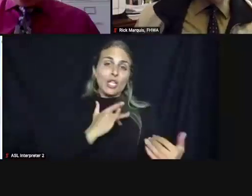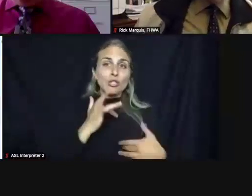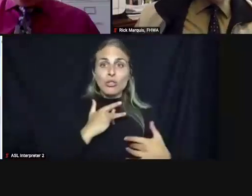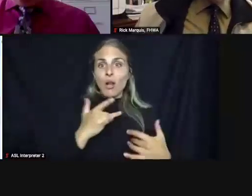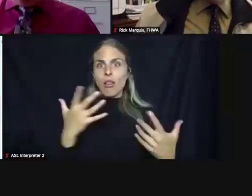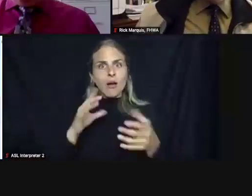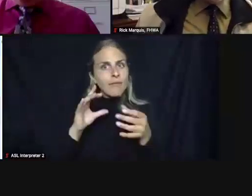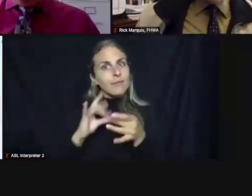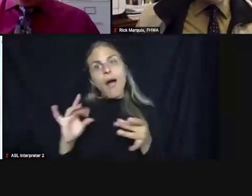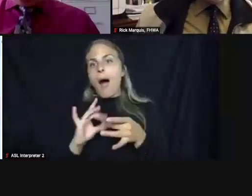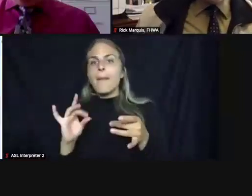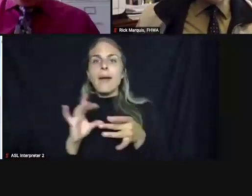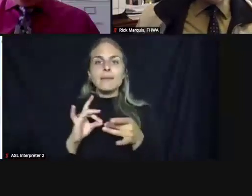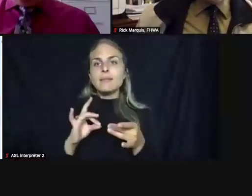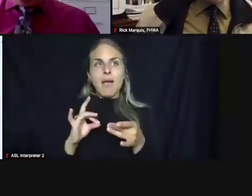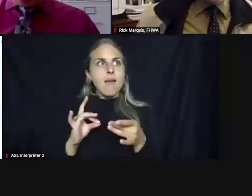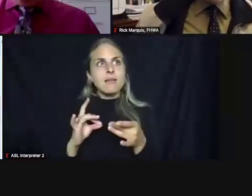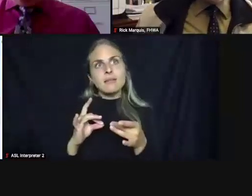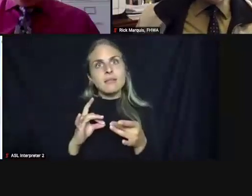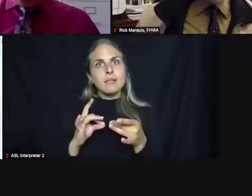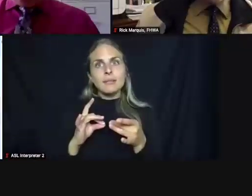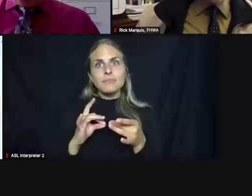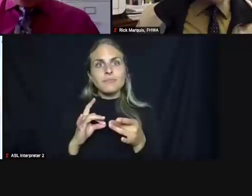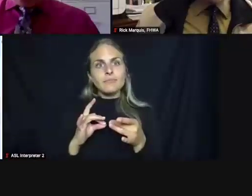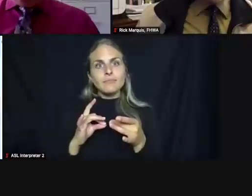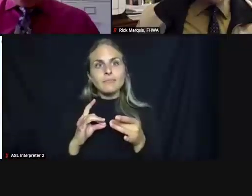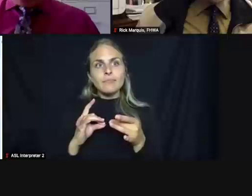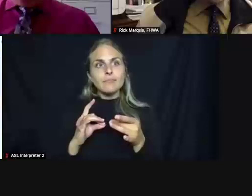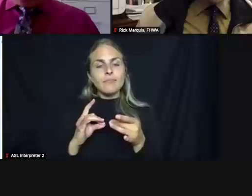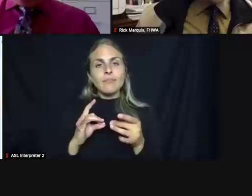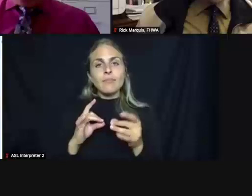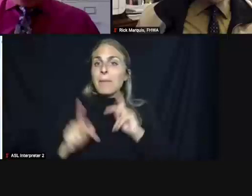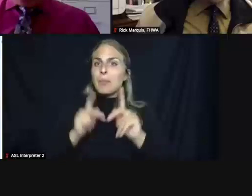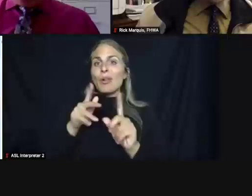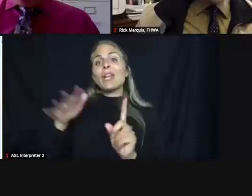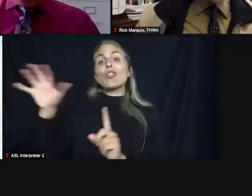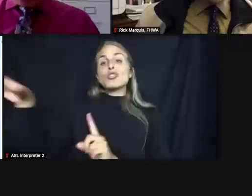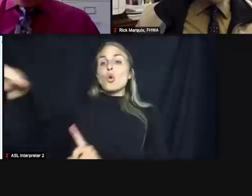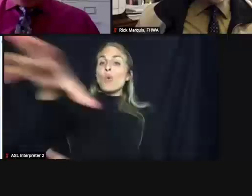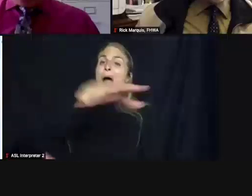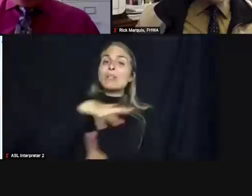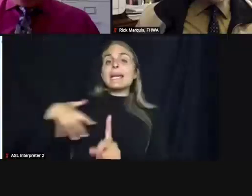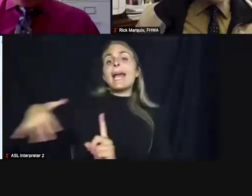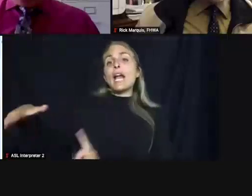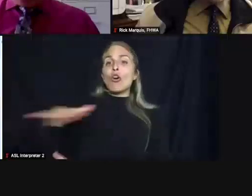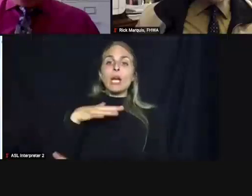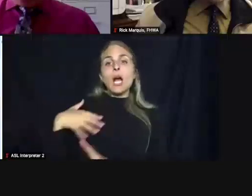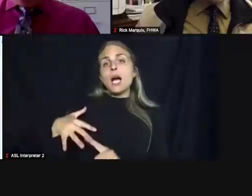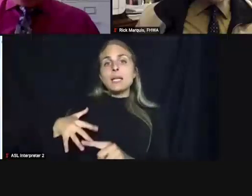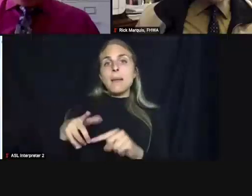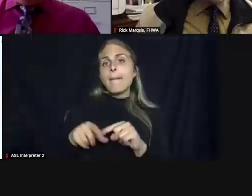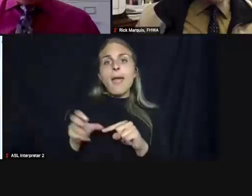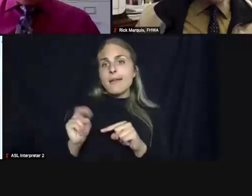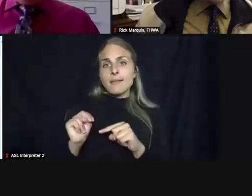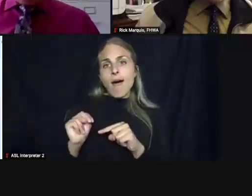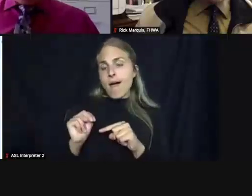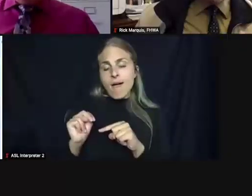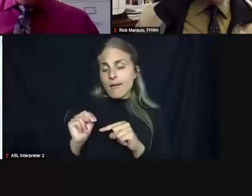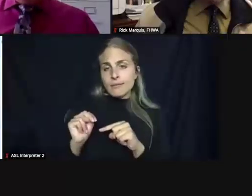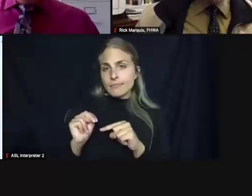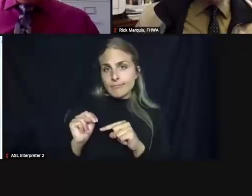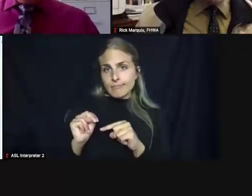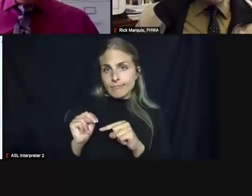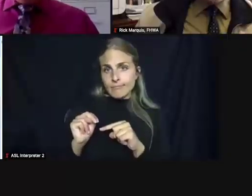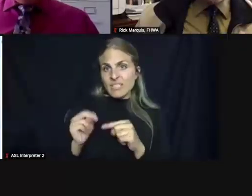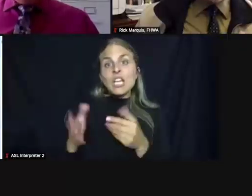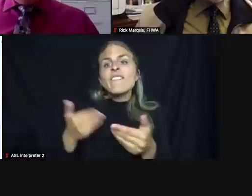es preocupante que hay muchos comentarios y muchas personas en las áreas